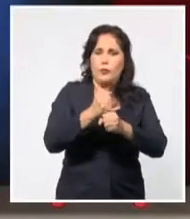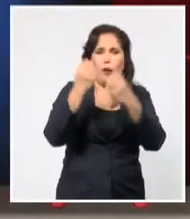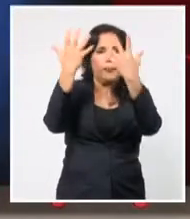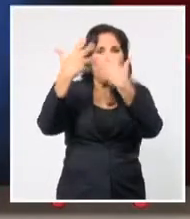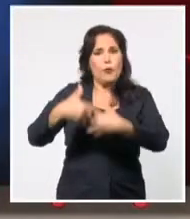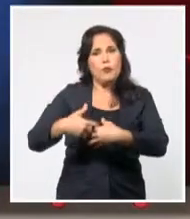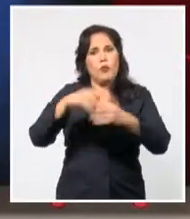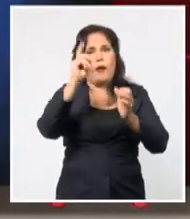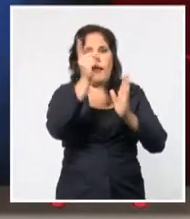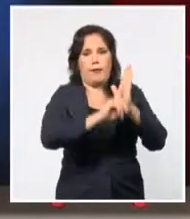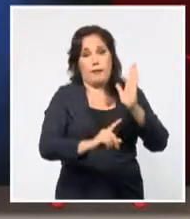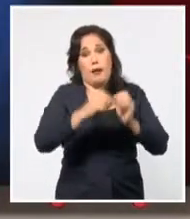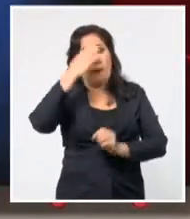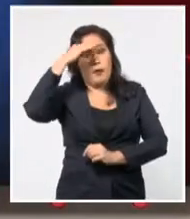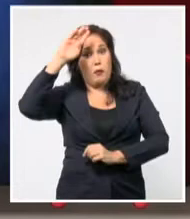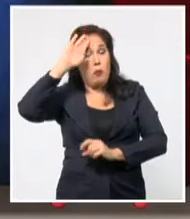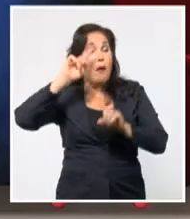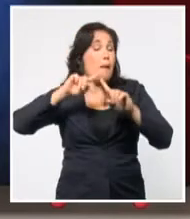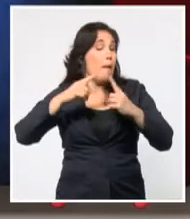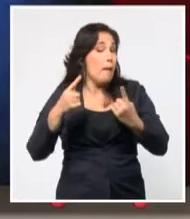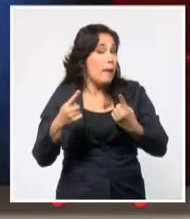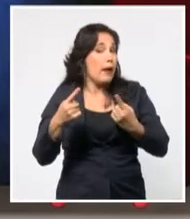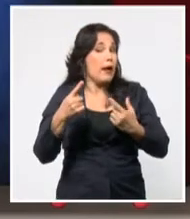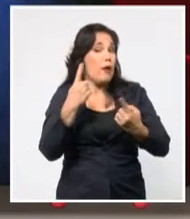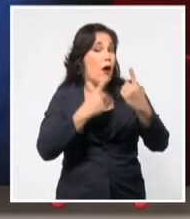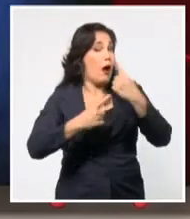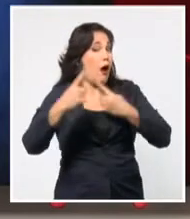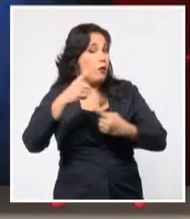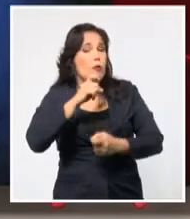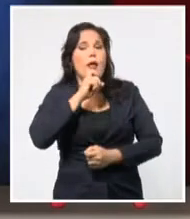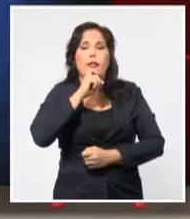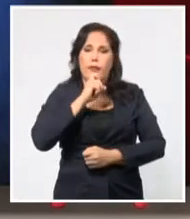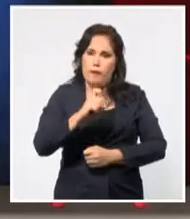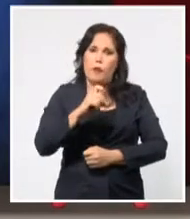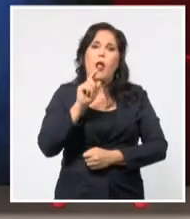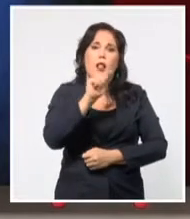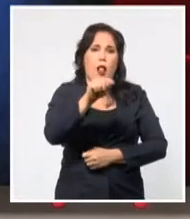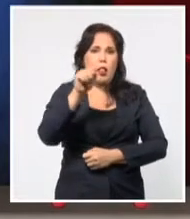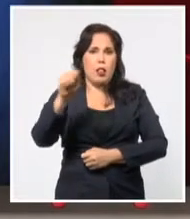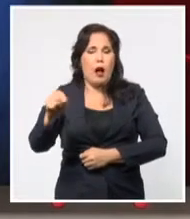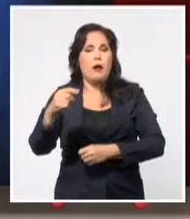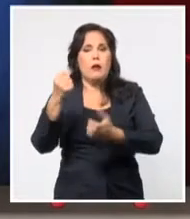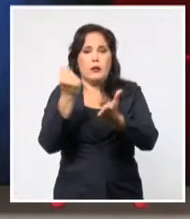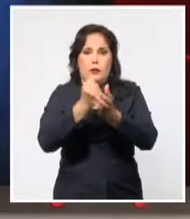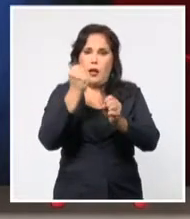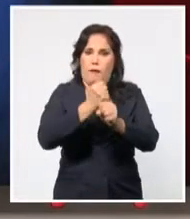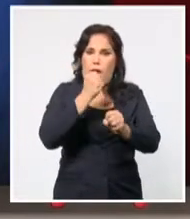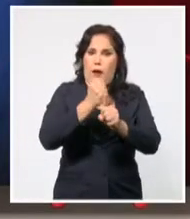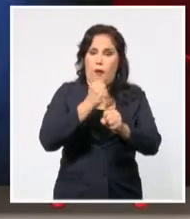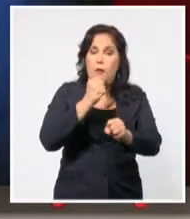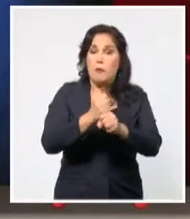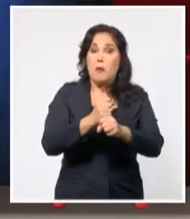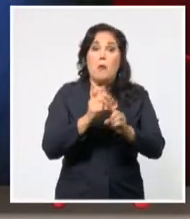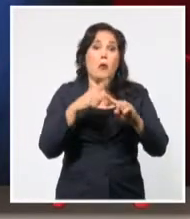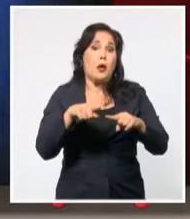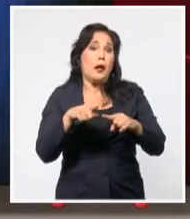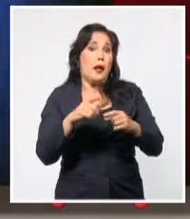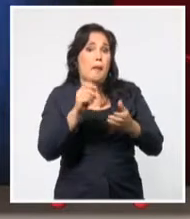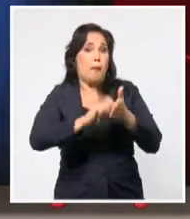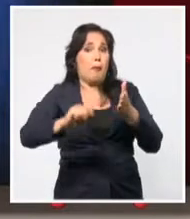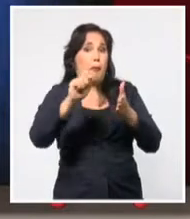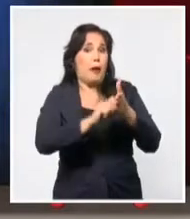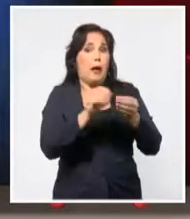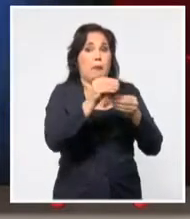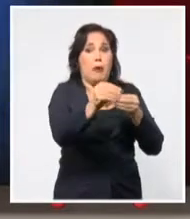de electricidad. No obstante, persisten algunas dificultades en centros de trabajo. El ineficiente desglose del plan metro